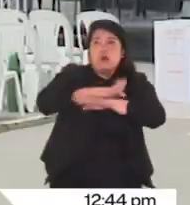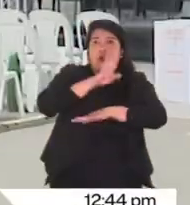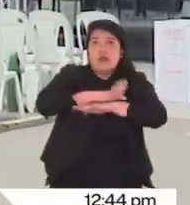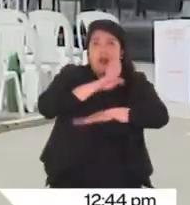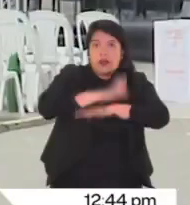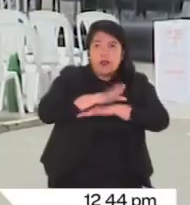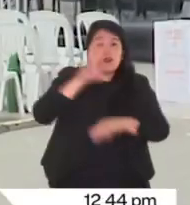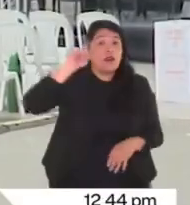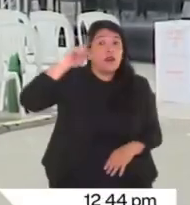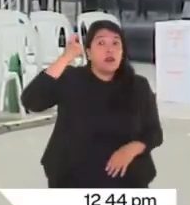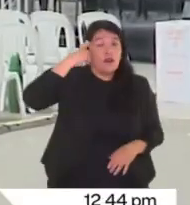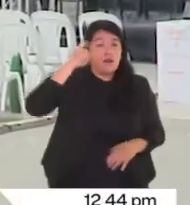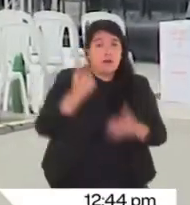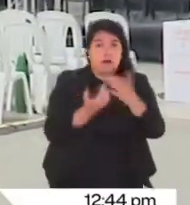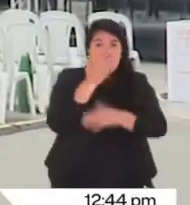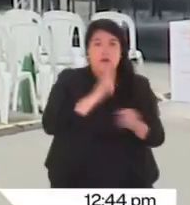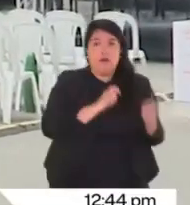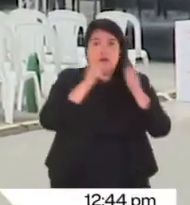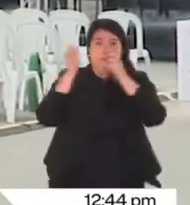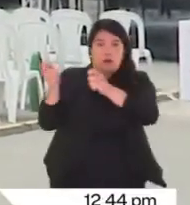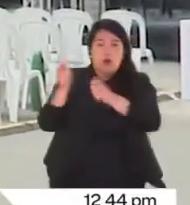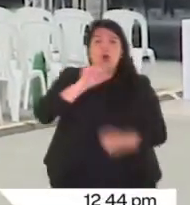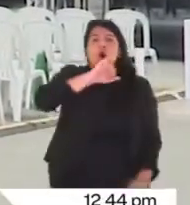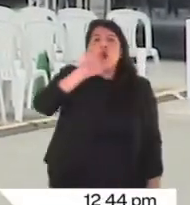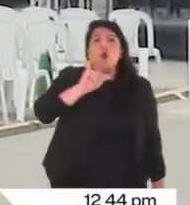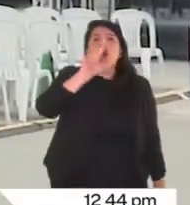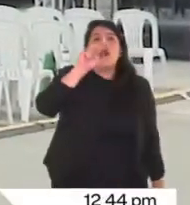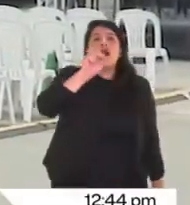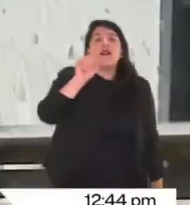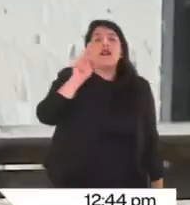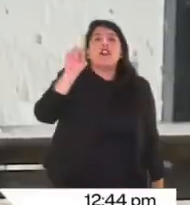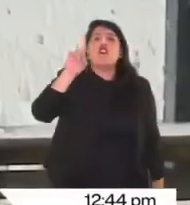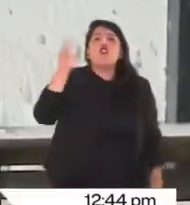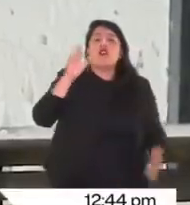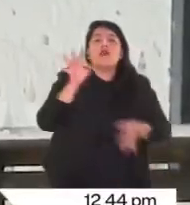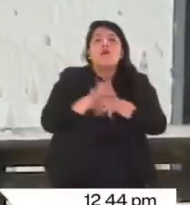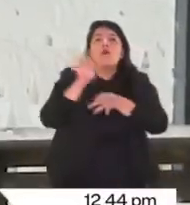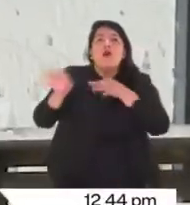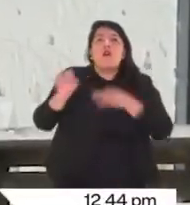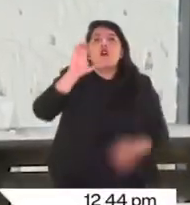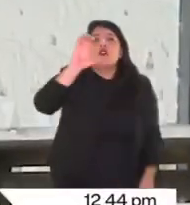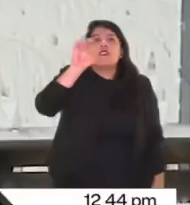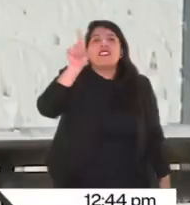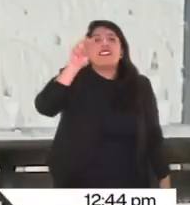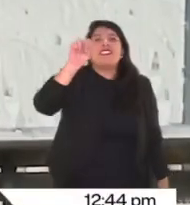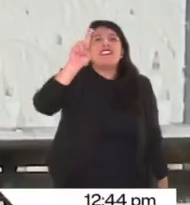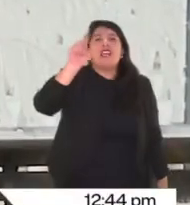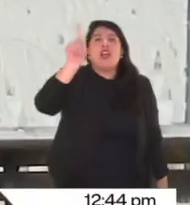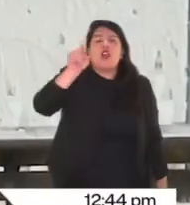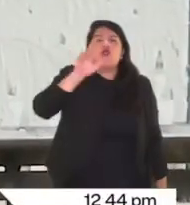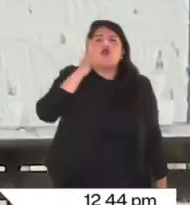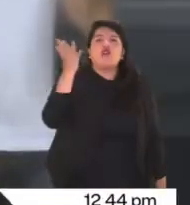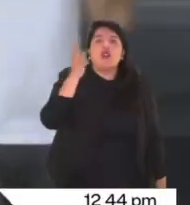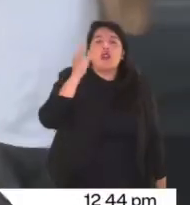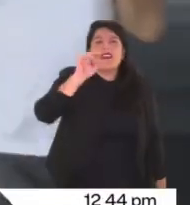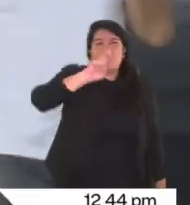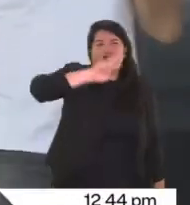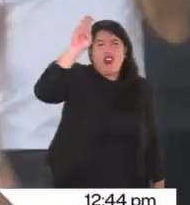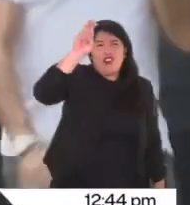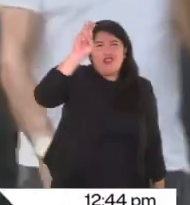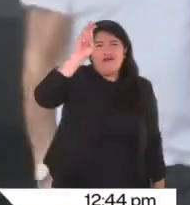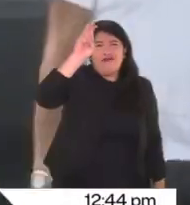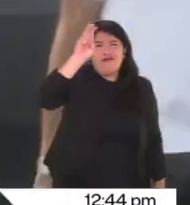gobernador de Antioquia Andrés Julián Rendón en el municipio de Cisneros nordeste del departamento también durante la